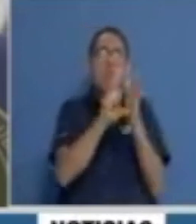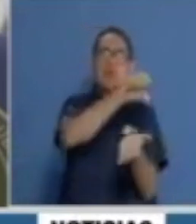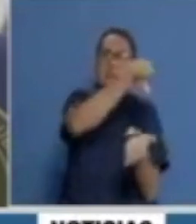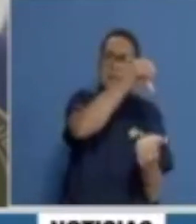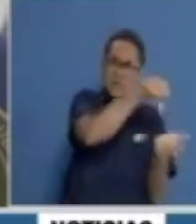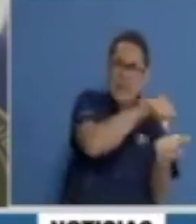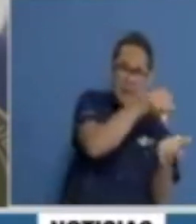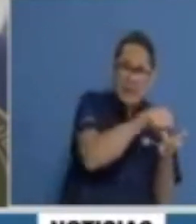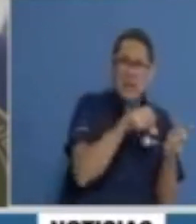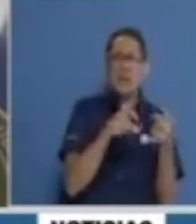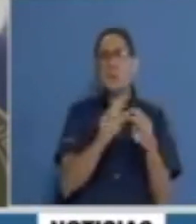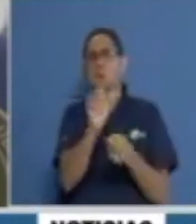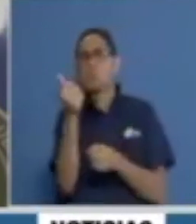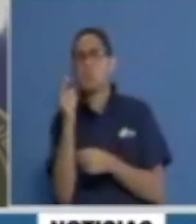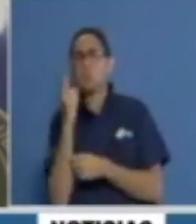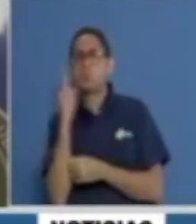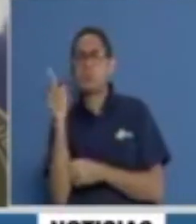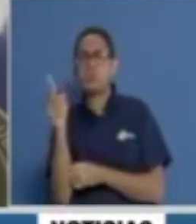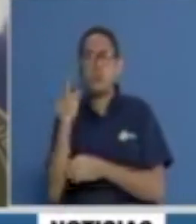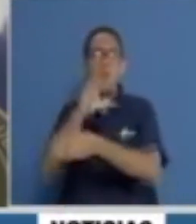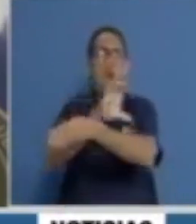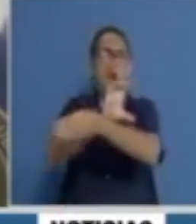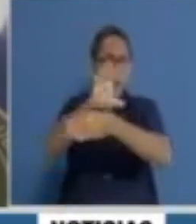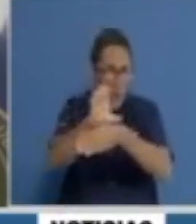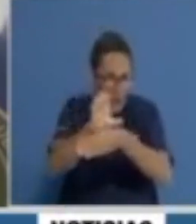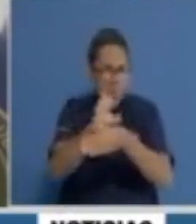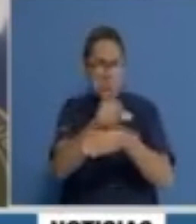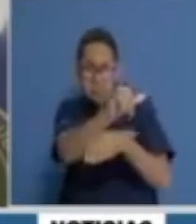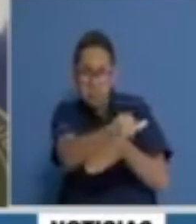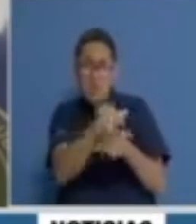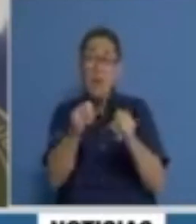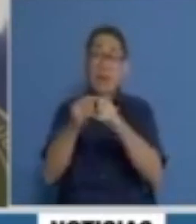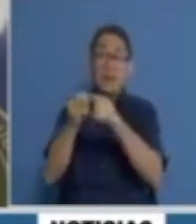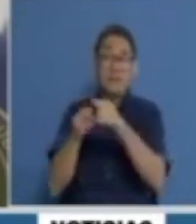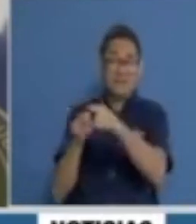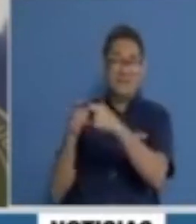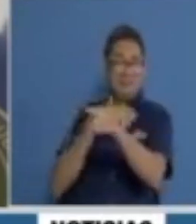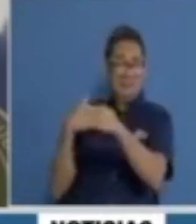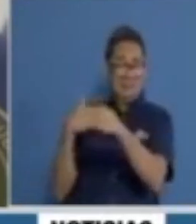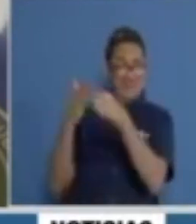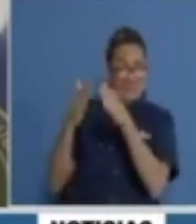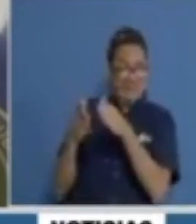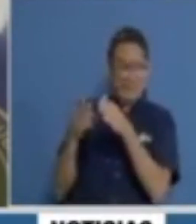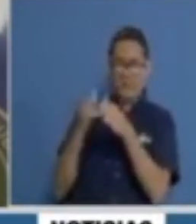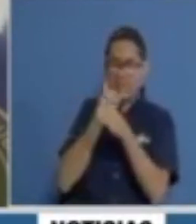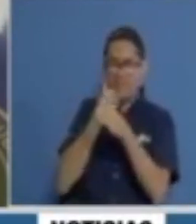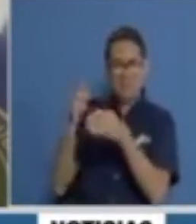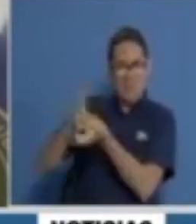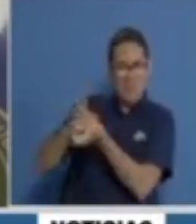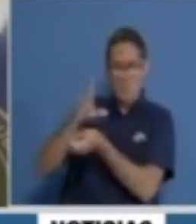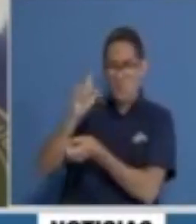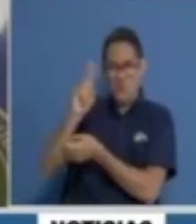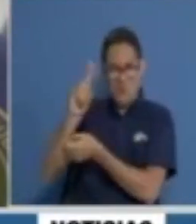Santiago, en Coclé y en las comarcas, como mencionaba la doctora Lourdes, es